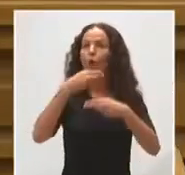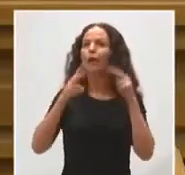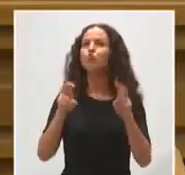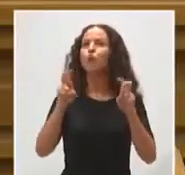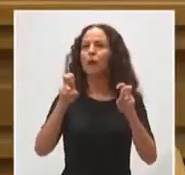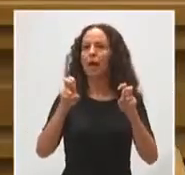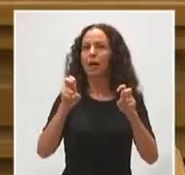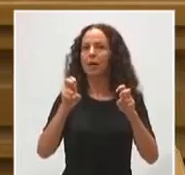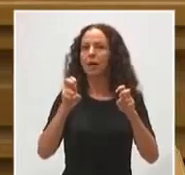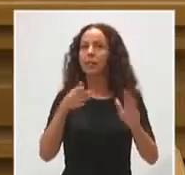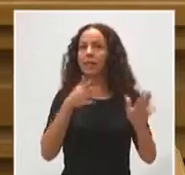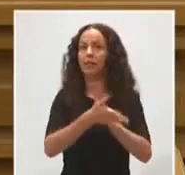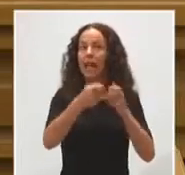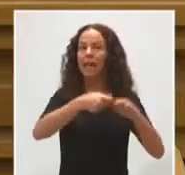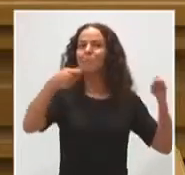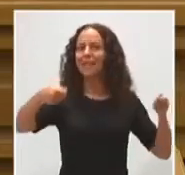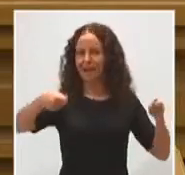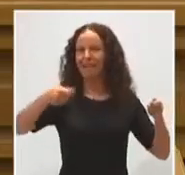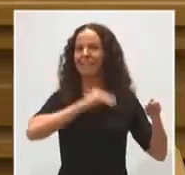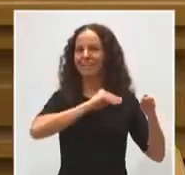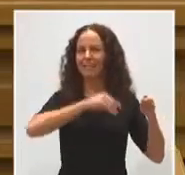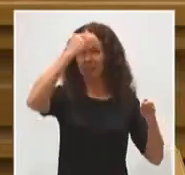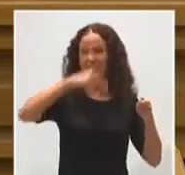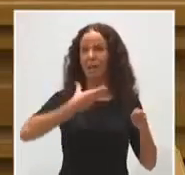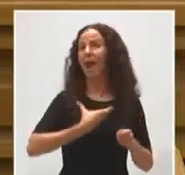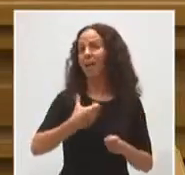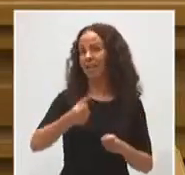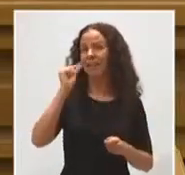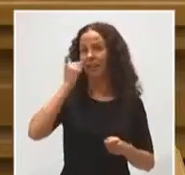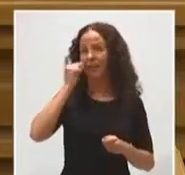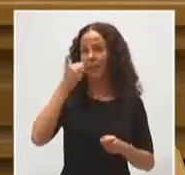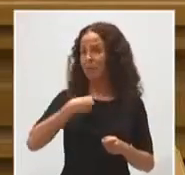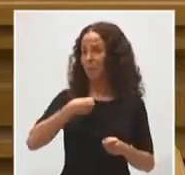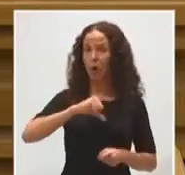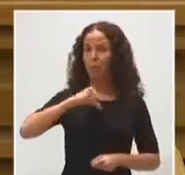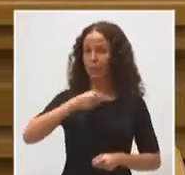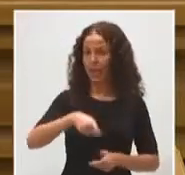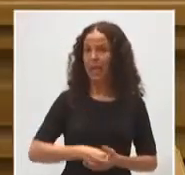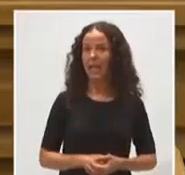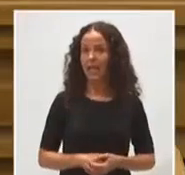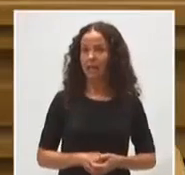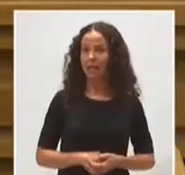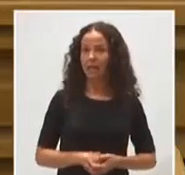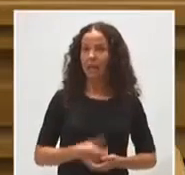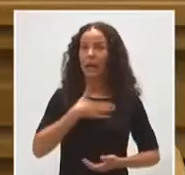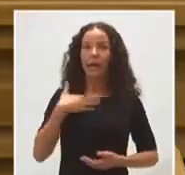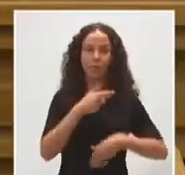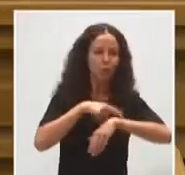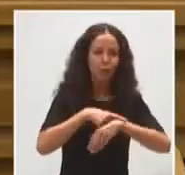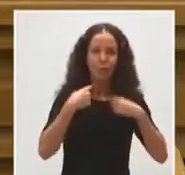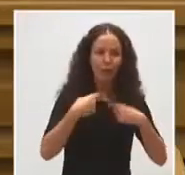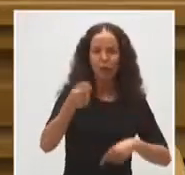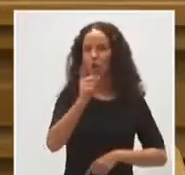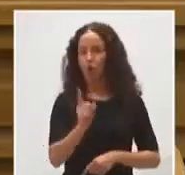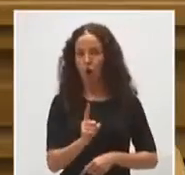ampliar y mucho lo sabe el alcalde de guadalajara la dimensión del propio hospital y queremos no perder tiempo de manera que se esté operando